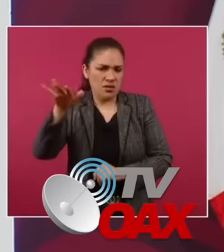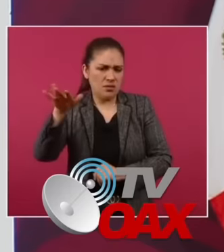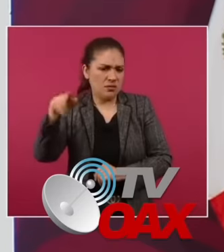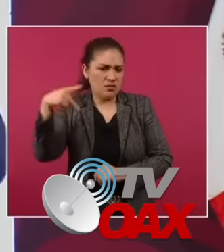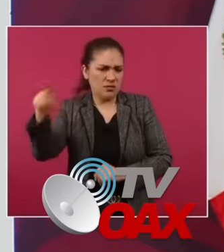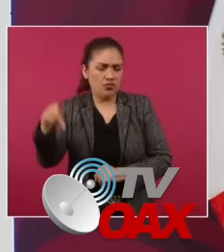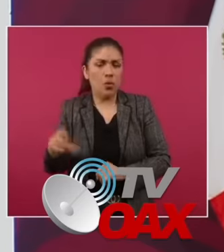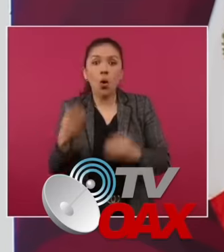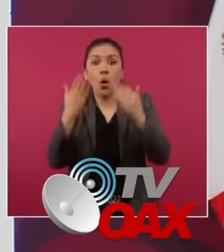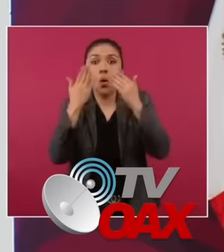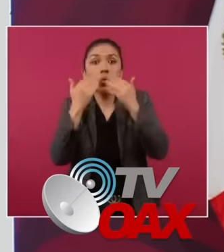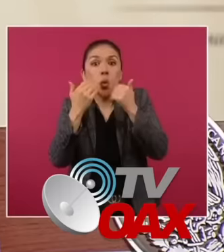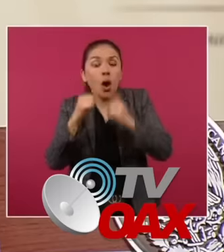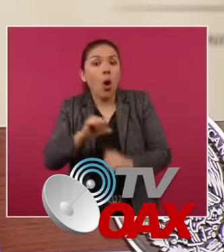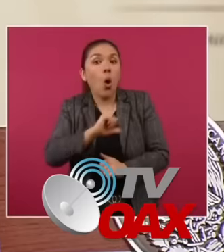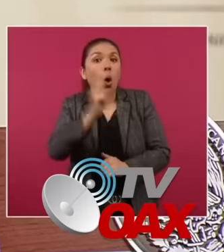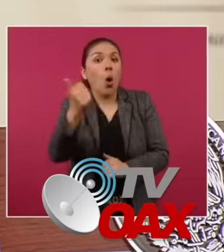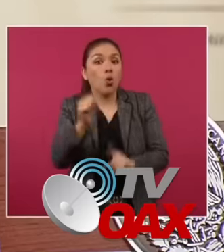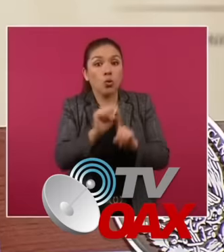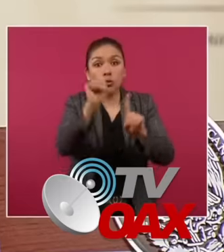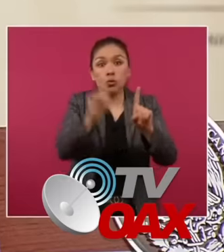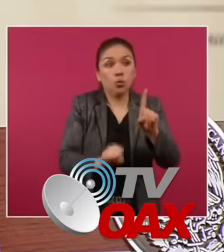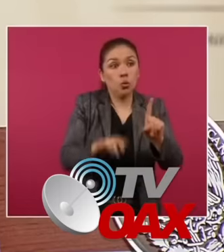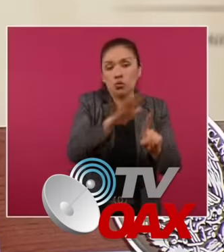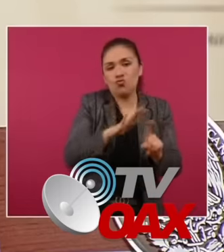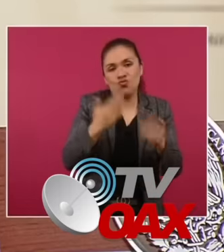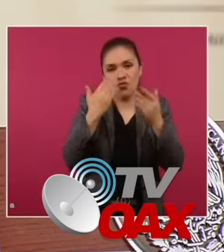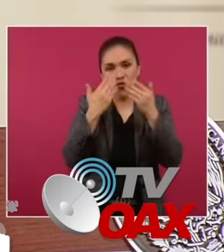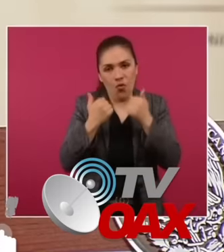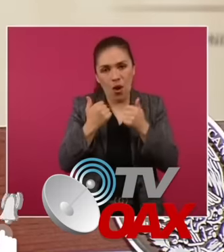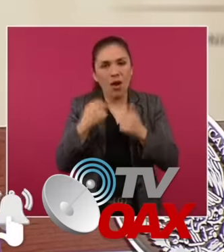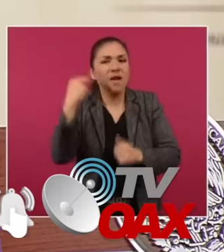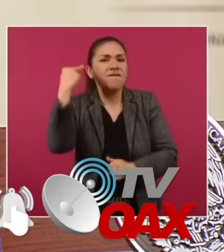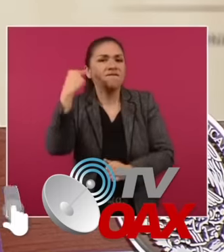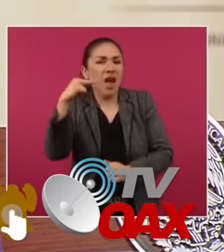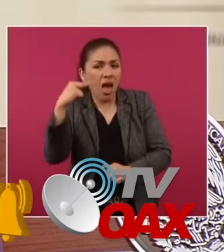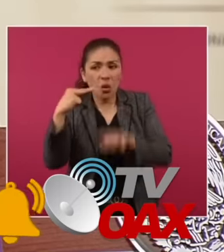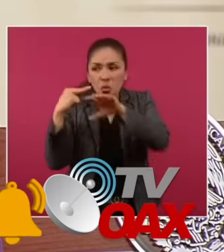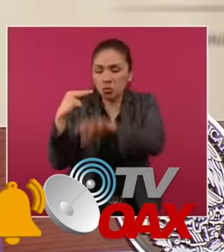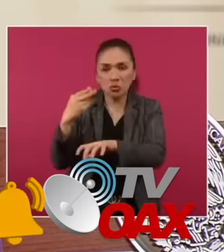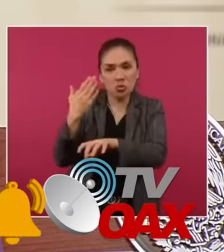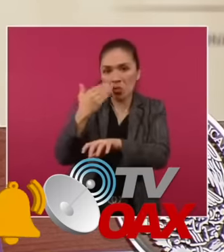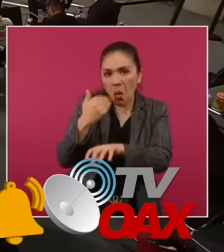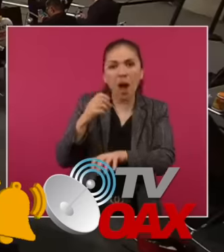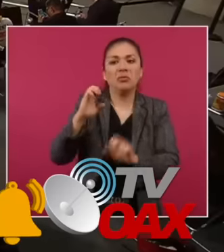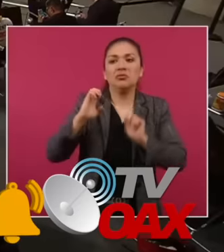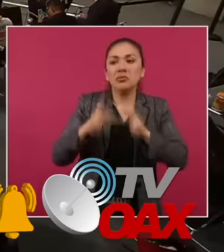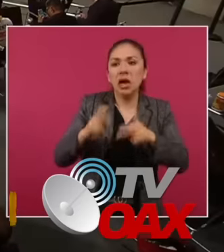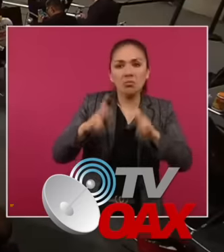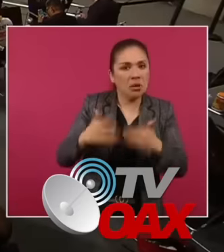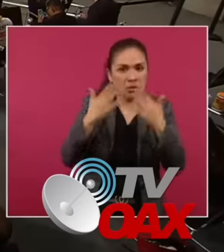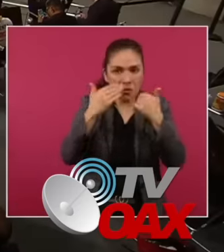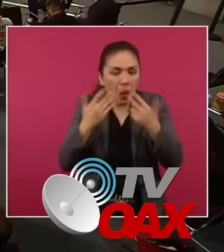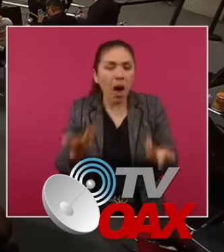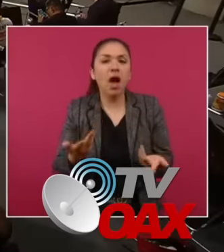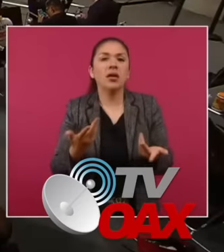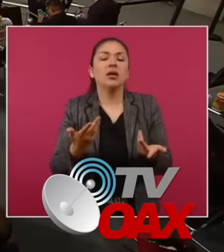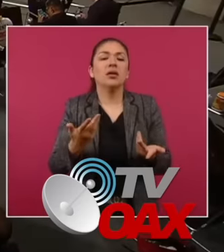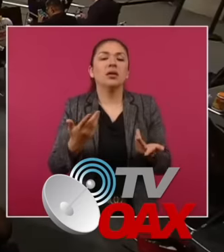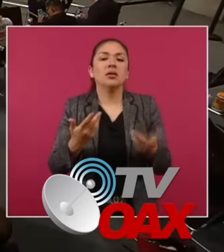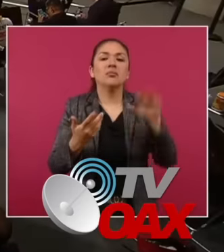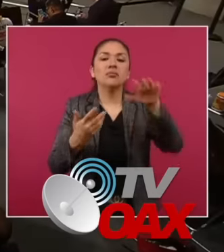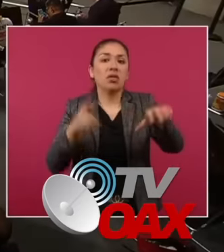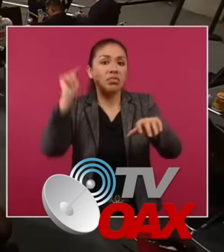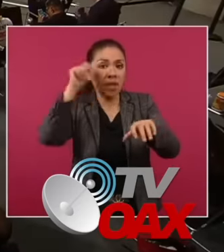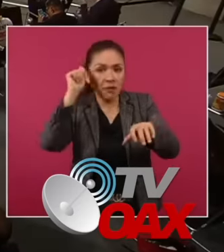No hay balasto en el sur de Veracruz, no hay balasto en Chiapas, no hay balasto